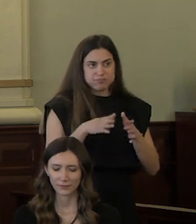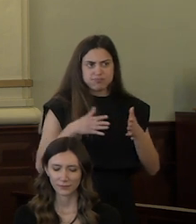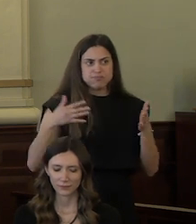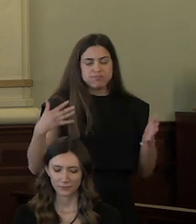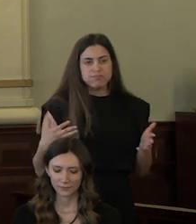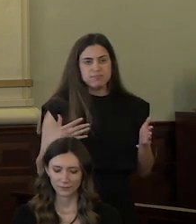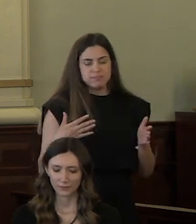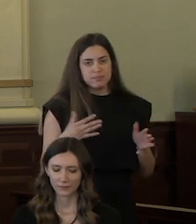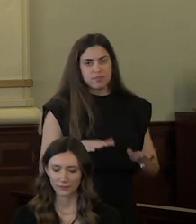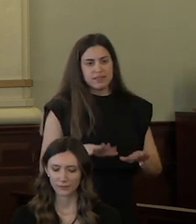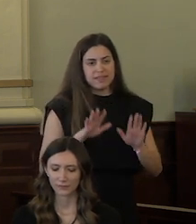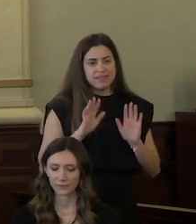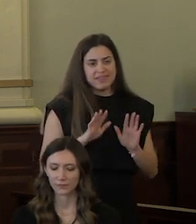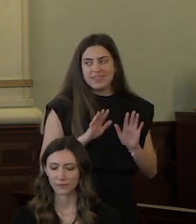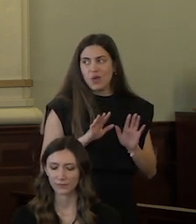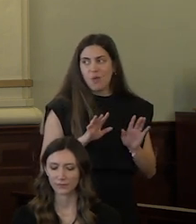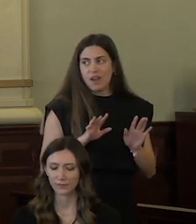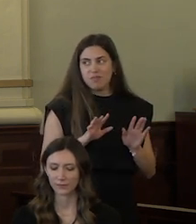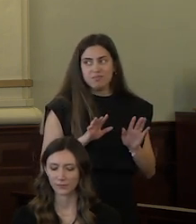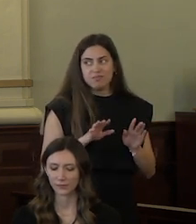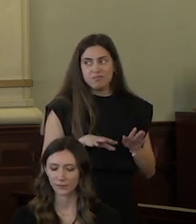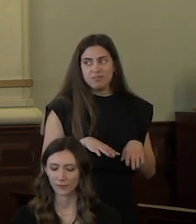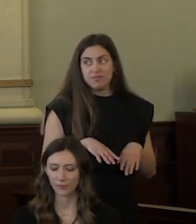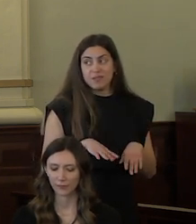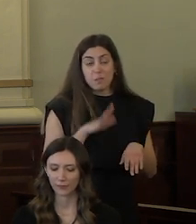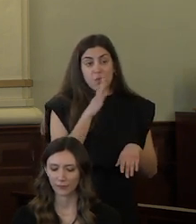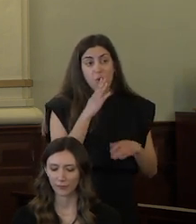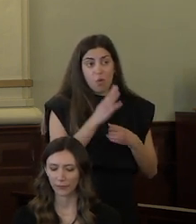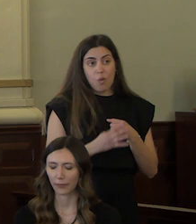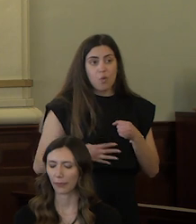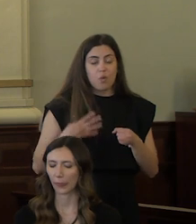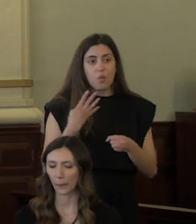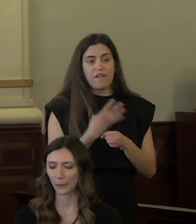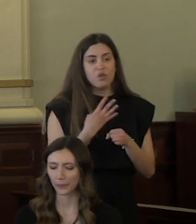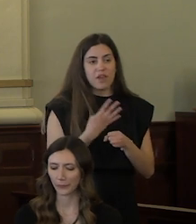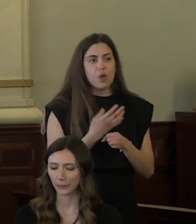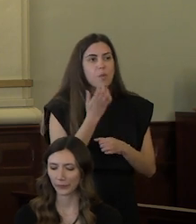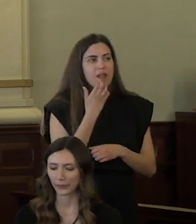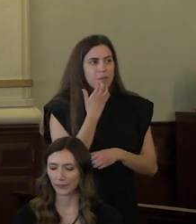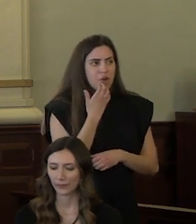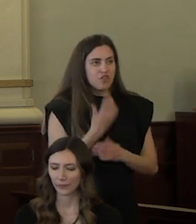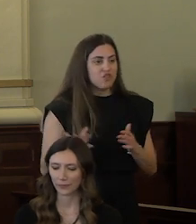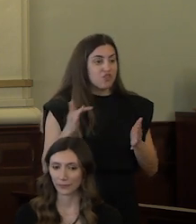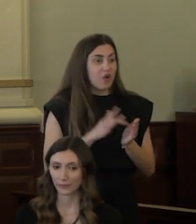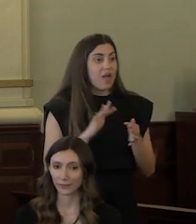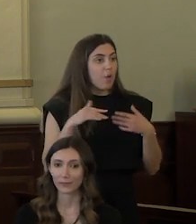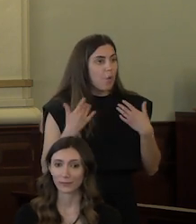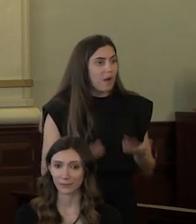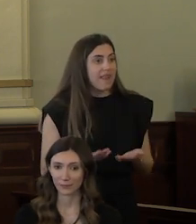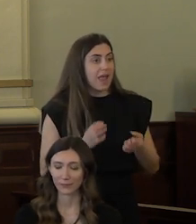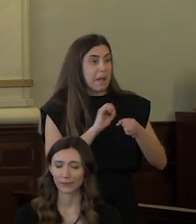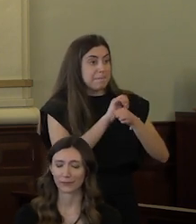pese a los pesares. 4 años donde le ha caído, La pandemia que nos encerraron a